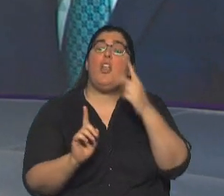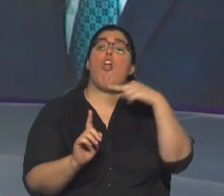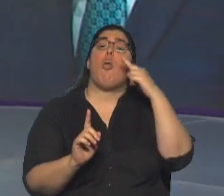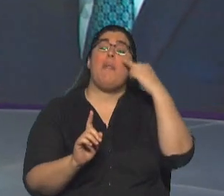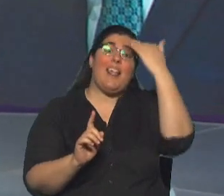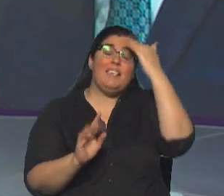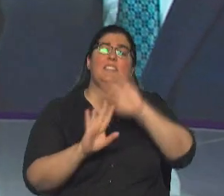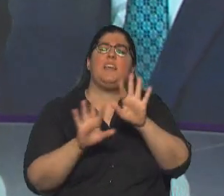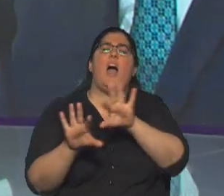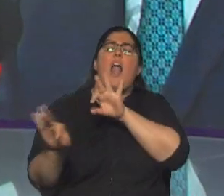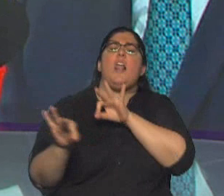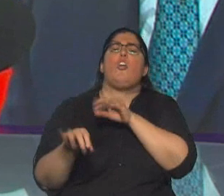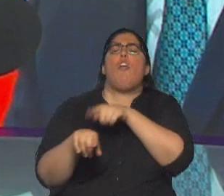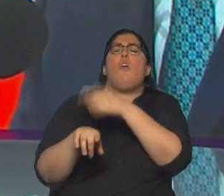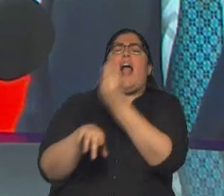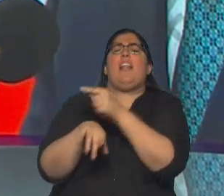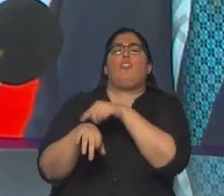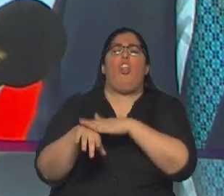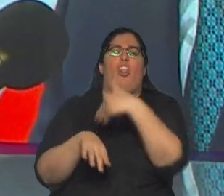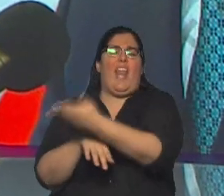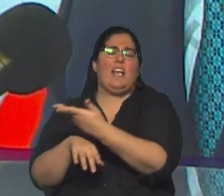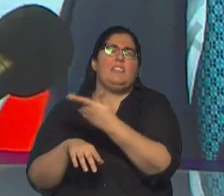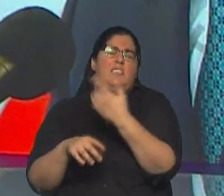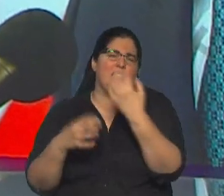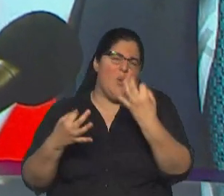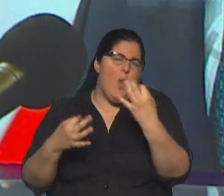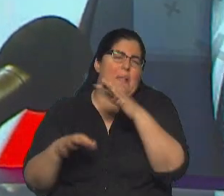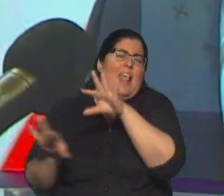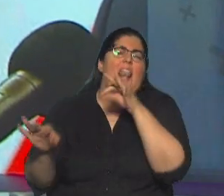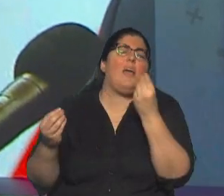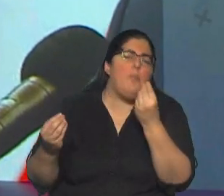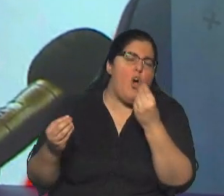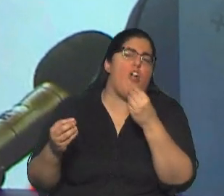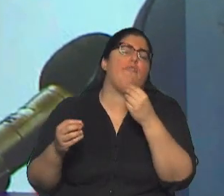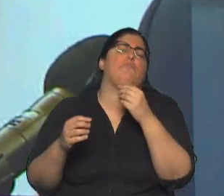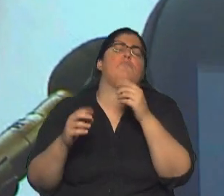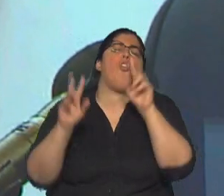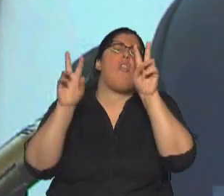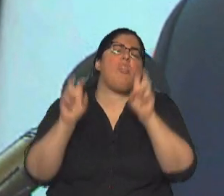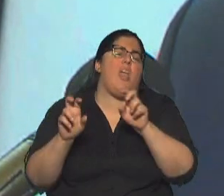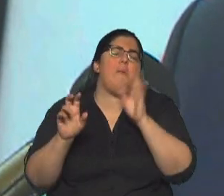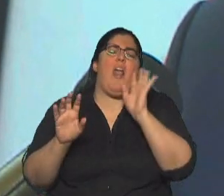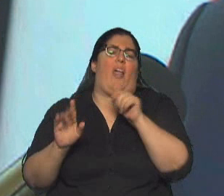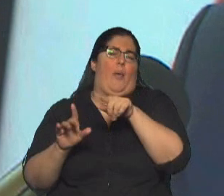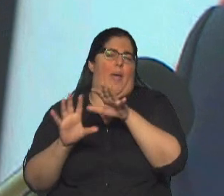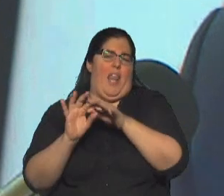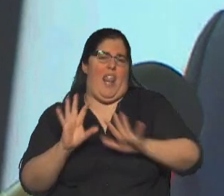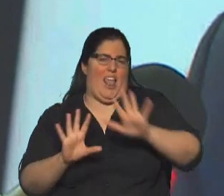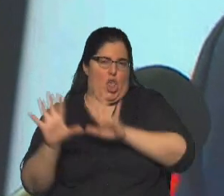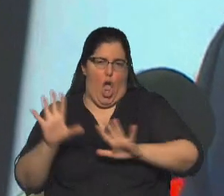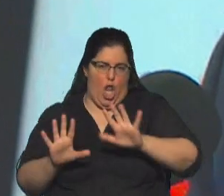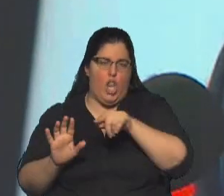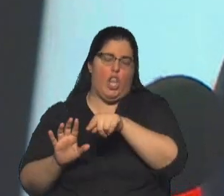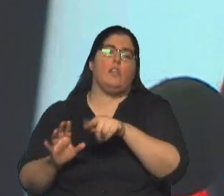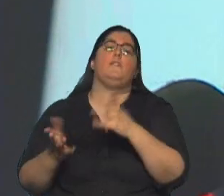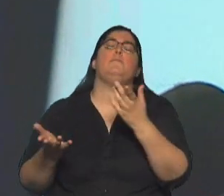derecha, seguramente motivado por otras cuestiones que no tenían nada que ver con el tema del alineamiento dentro de la región. Bueno, esa situación hoy ha llevado a